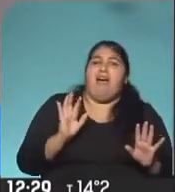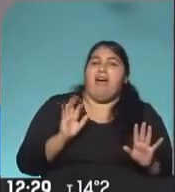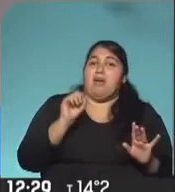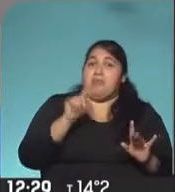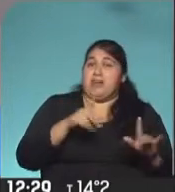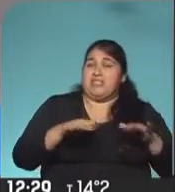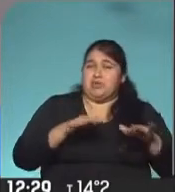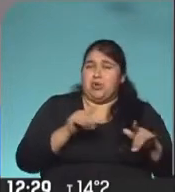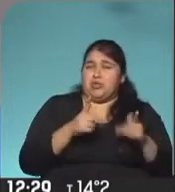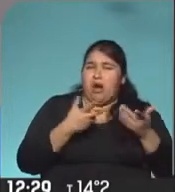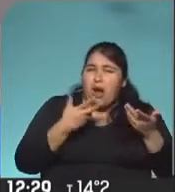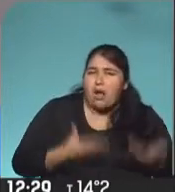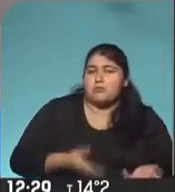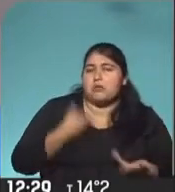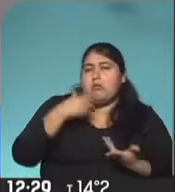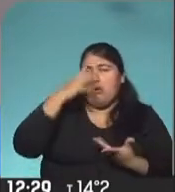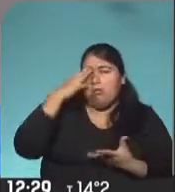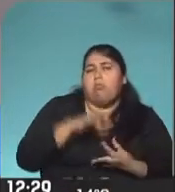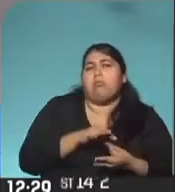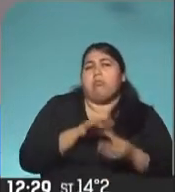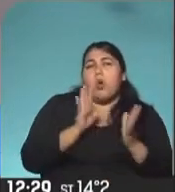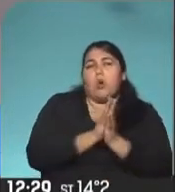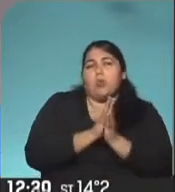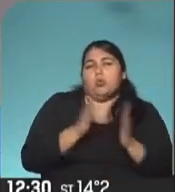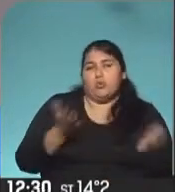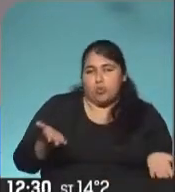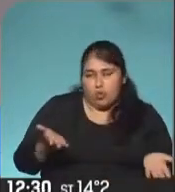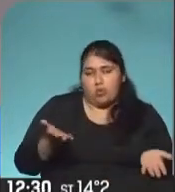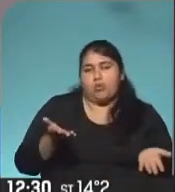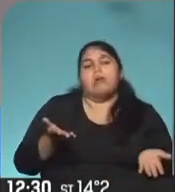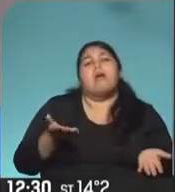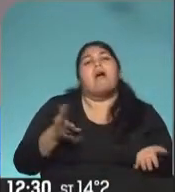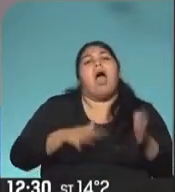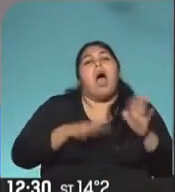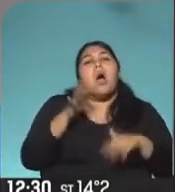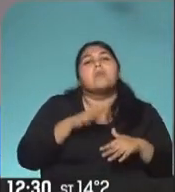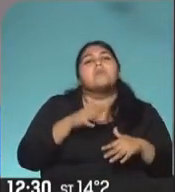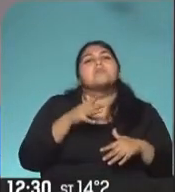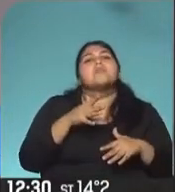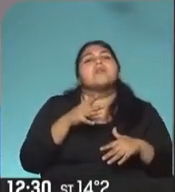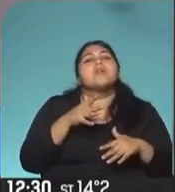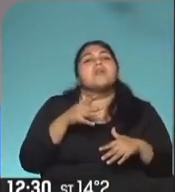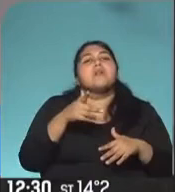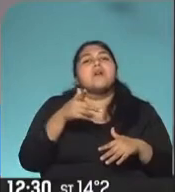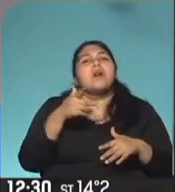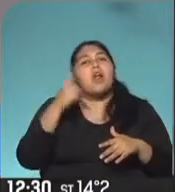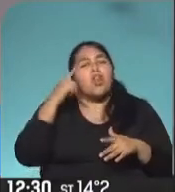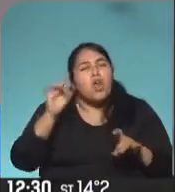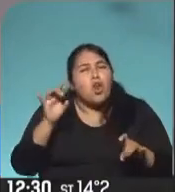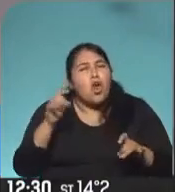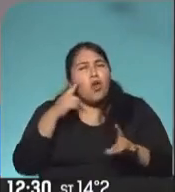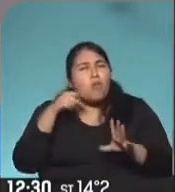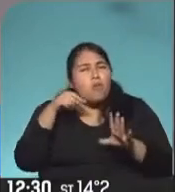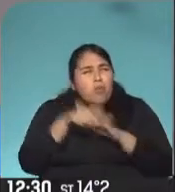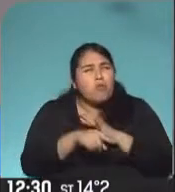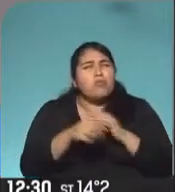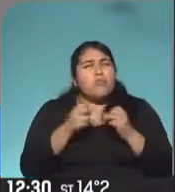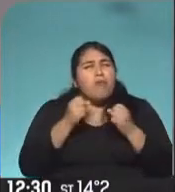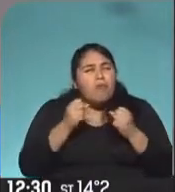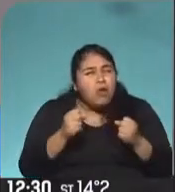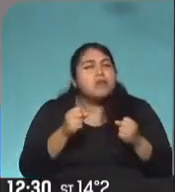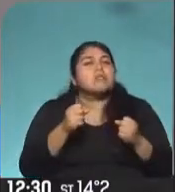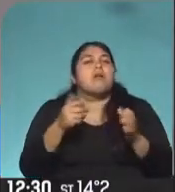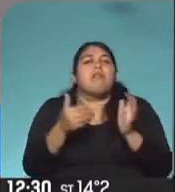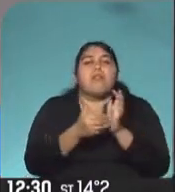estresantes se pone de manifiesto y la migraña puede ser quizá más intensidad más intensa porque el dolor es muy intenso